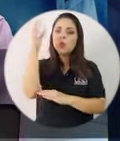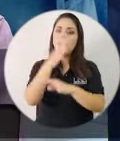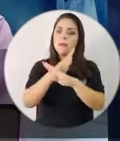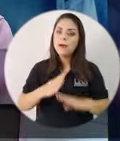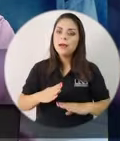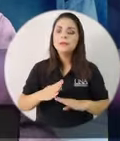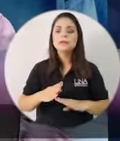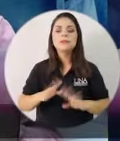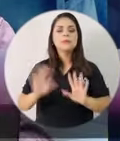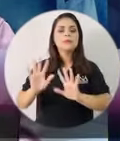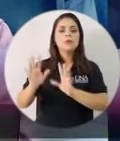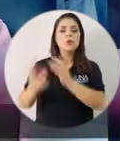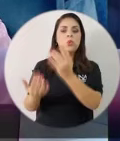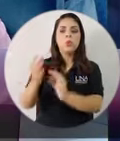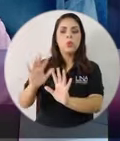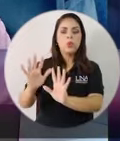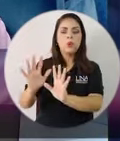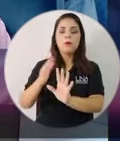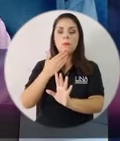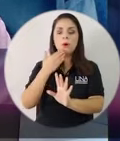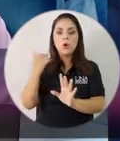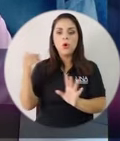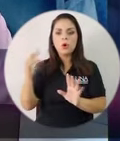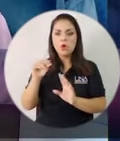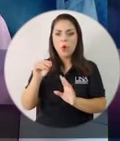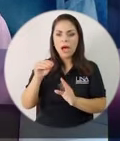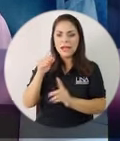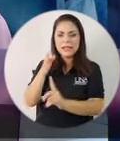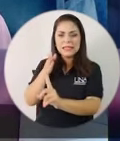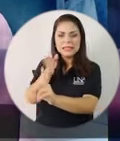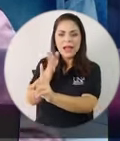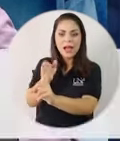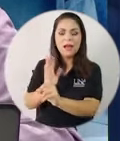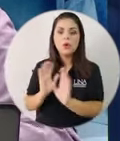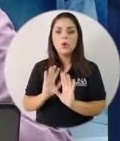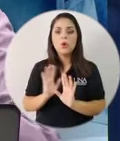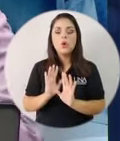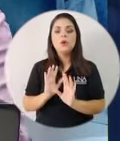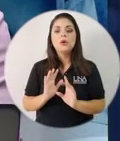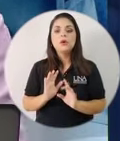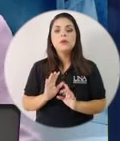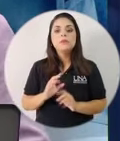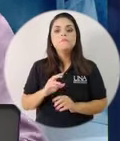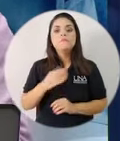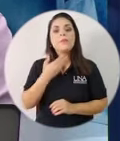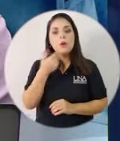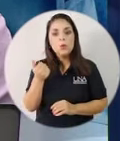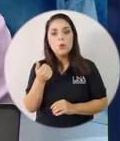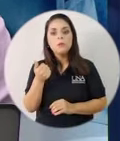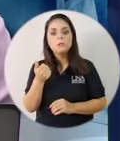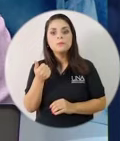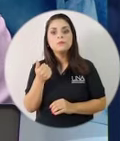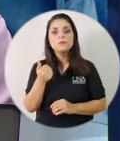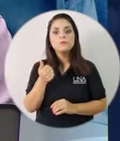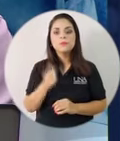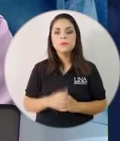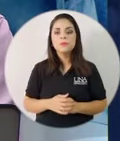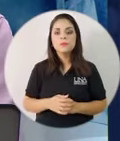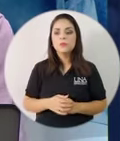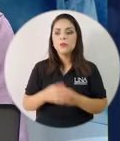cultura de paz, lo que nos plantea es darle vuelta al problema para no atacarlo solamente desde sus consecuencias o sus manifestaciones,